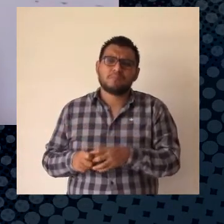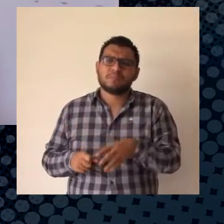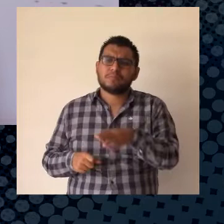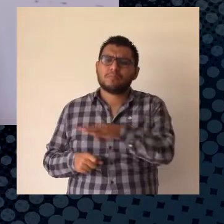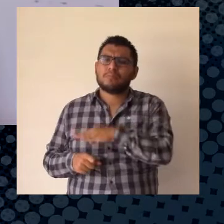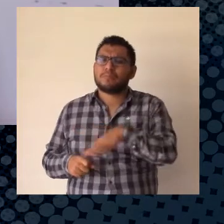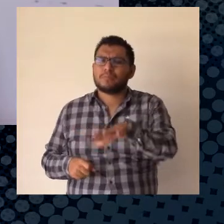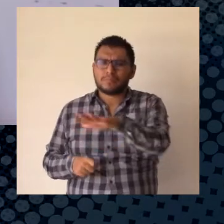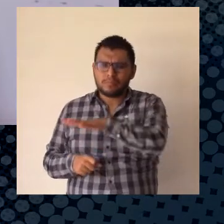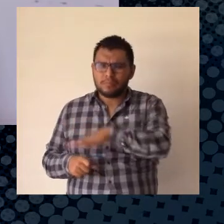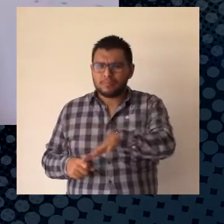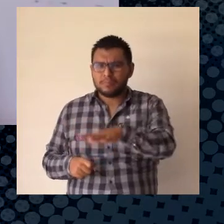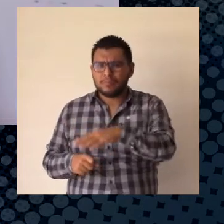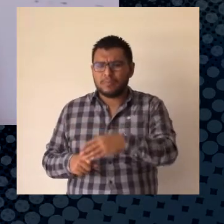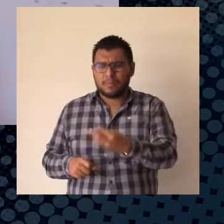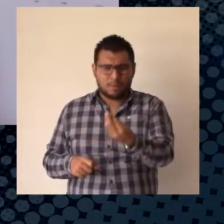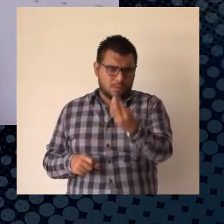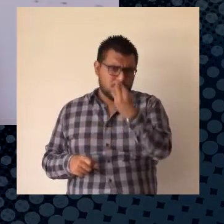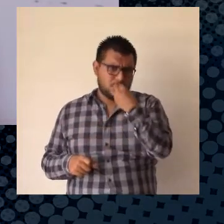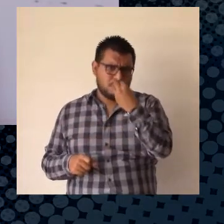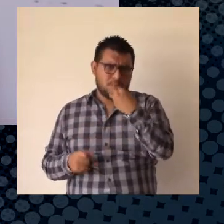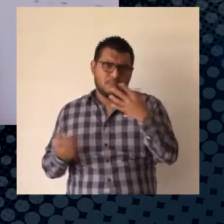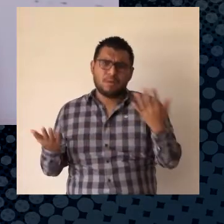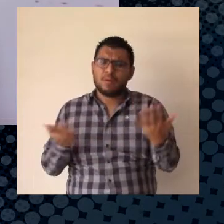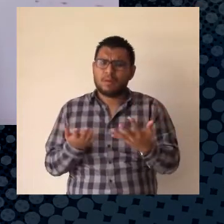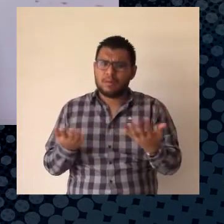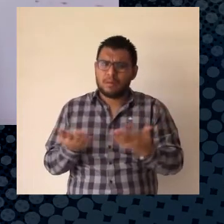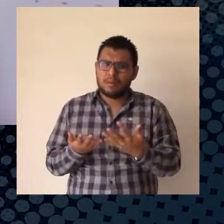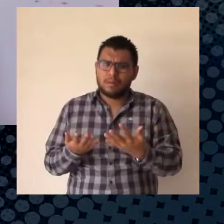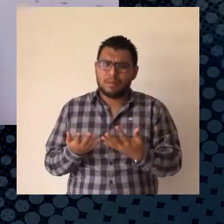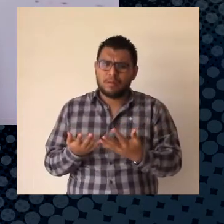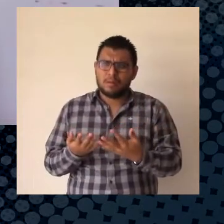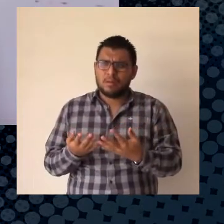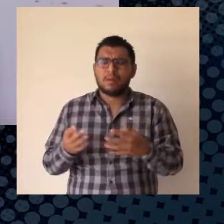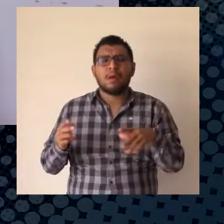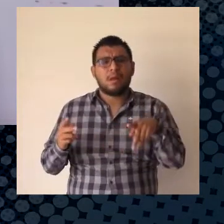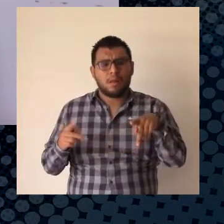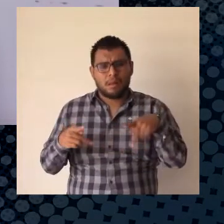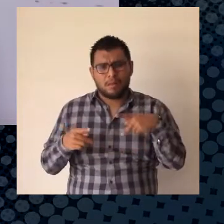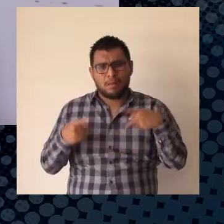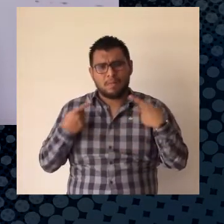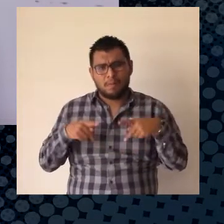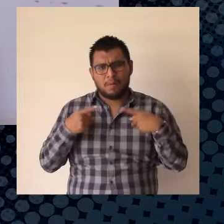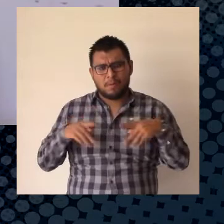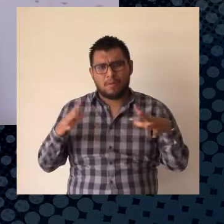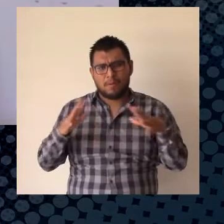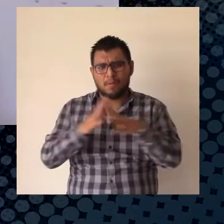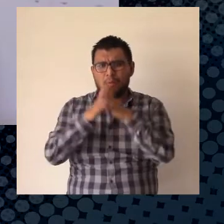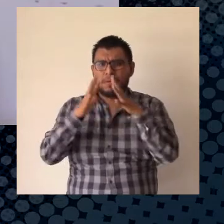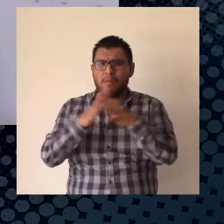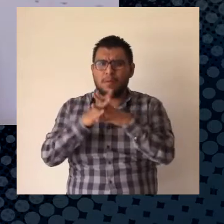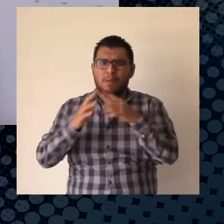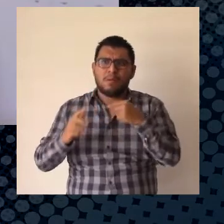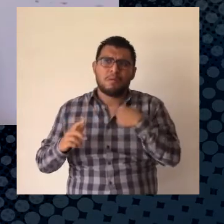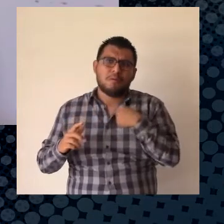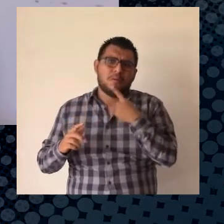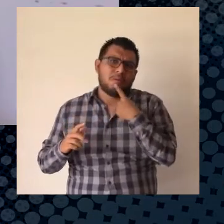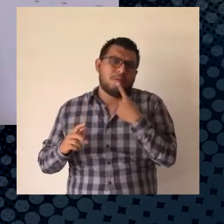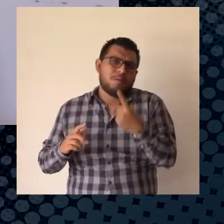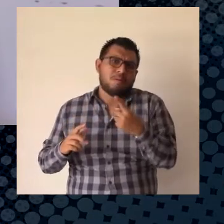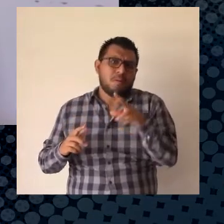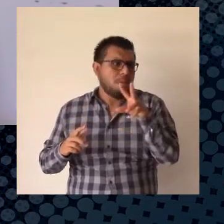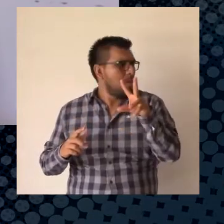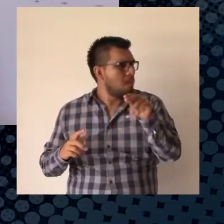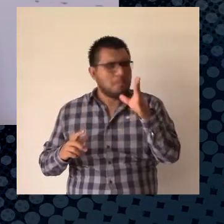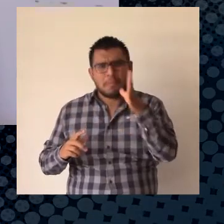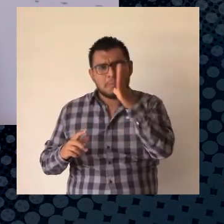menú ahí para los que habíamos asistido, los que habíamos participado. Ahora, yo podría decirles, no